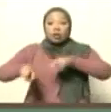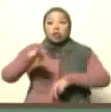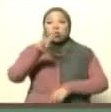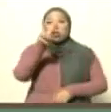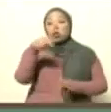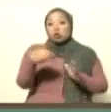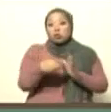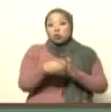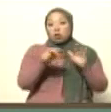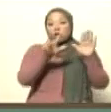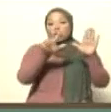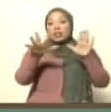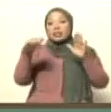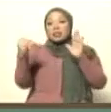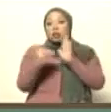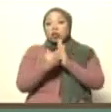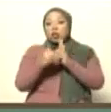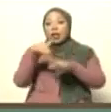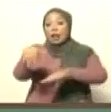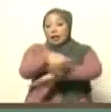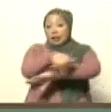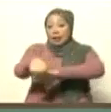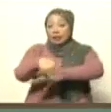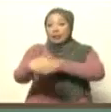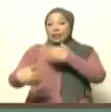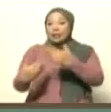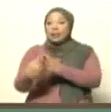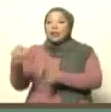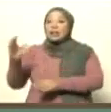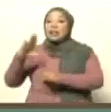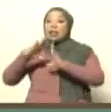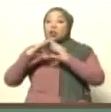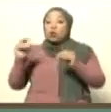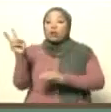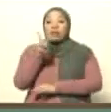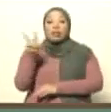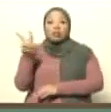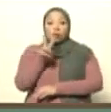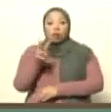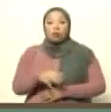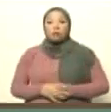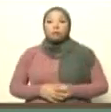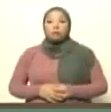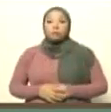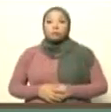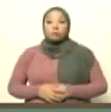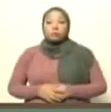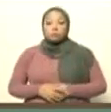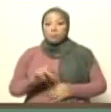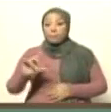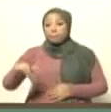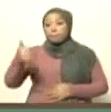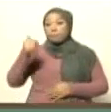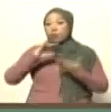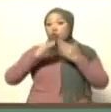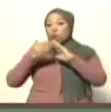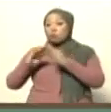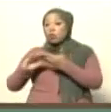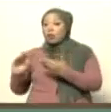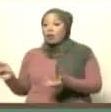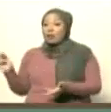285.000 calles de todo el país, más de 48.000 comunidades, y aprendiendo de Nicaragua, que tiene un